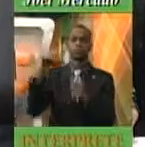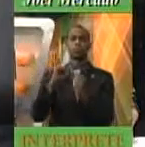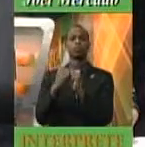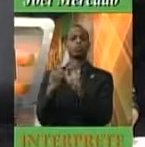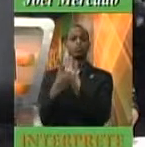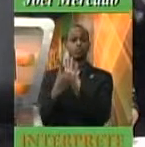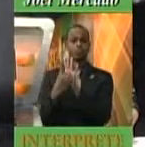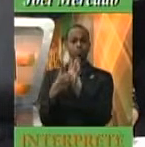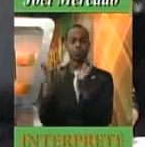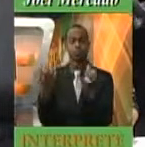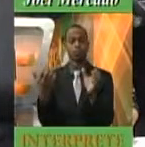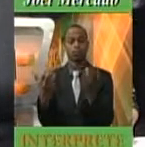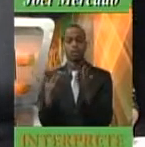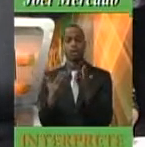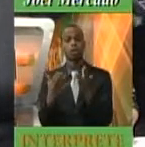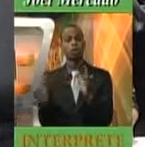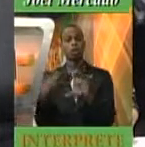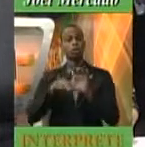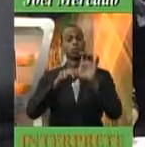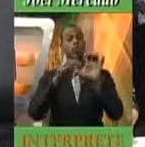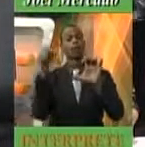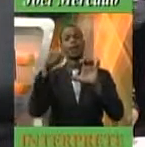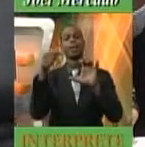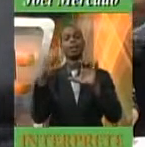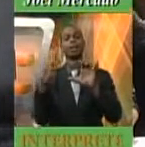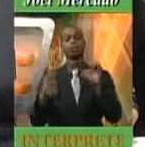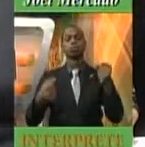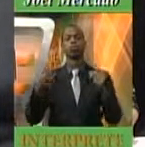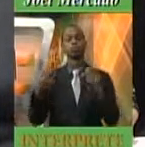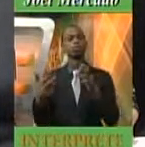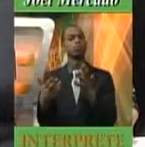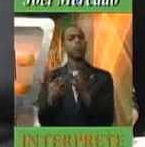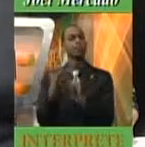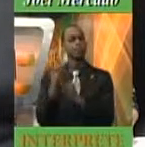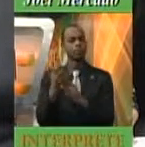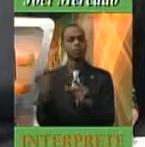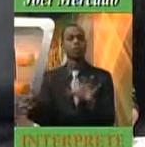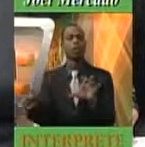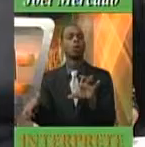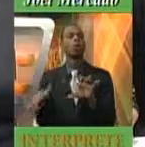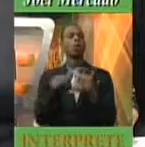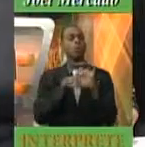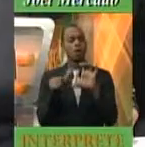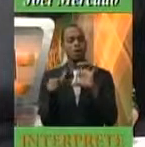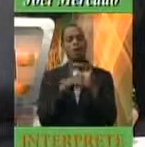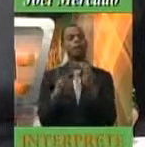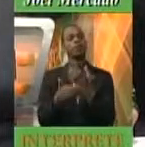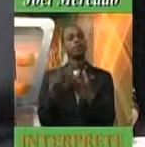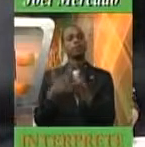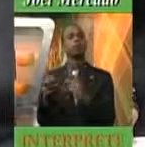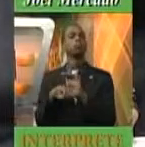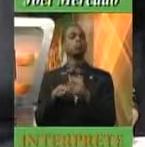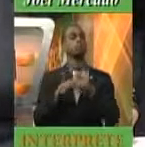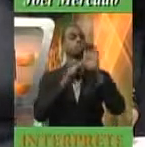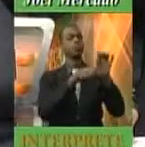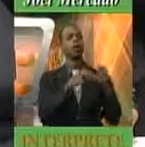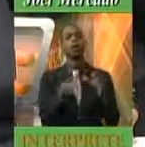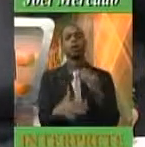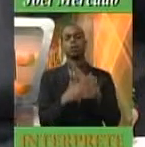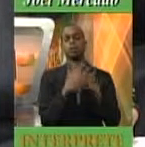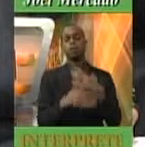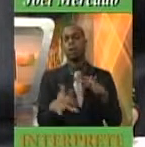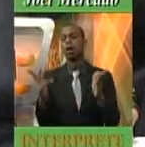quieren transporte accesible de calidad y digno para ellos moverse de los aeropuertos a las playas y